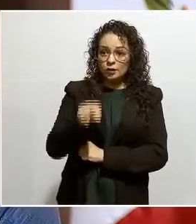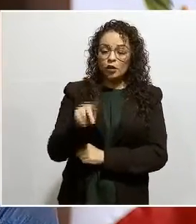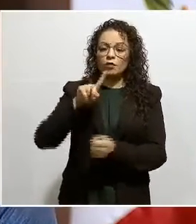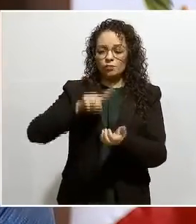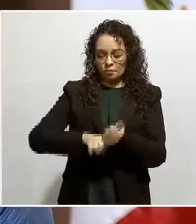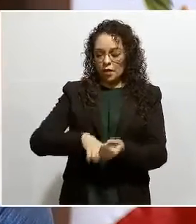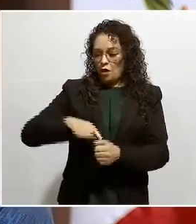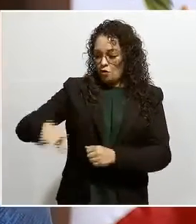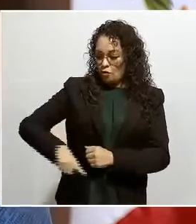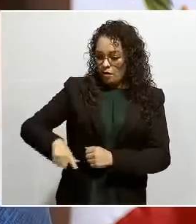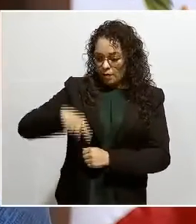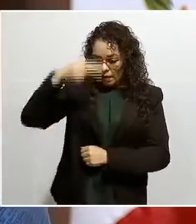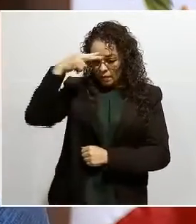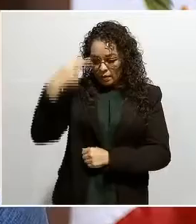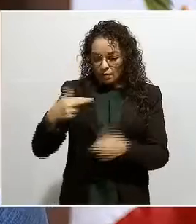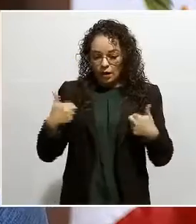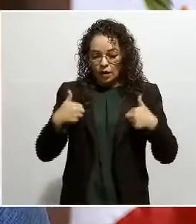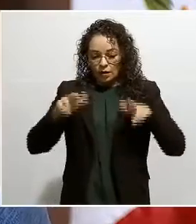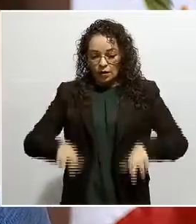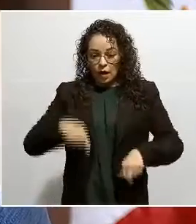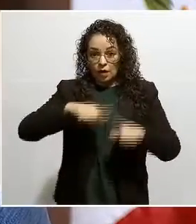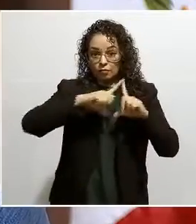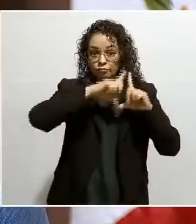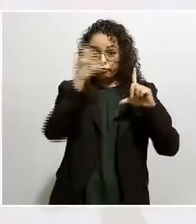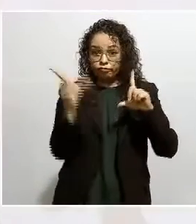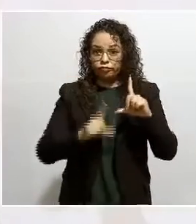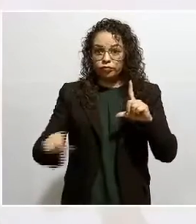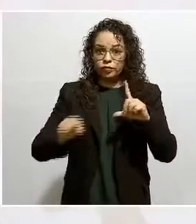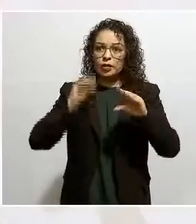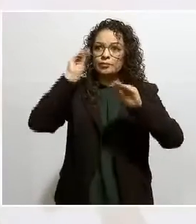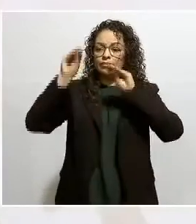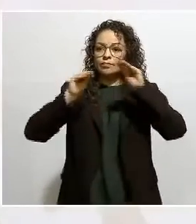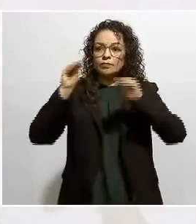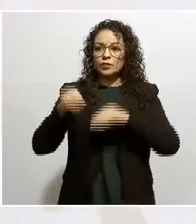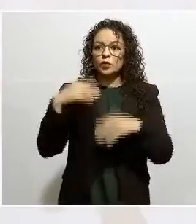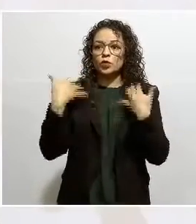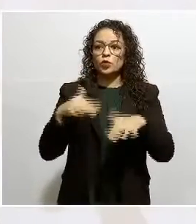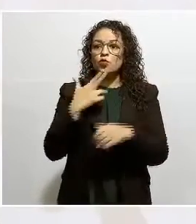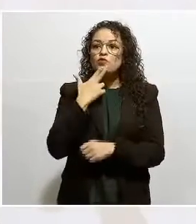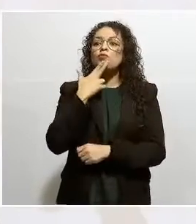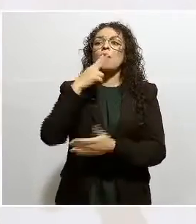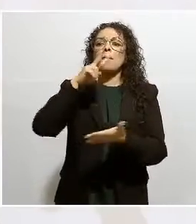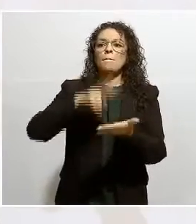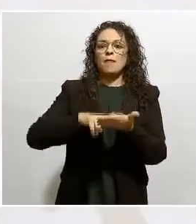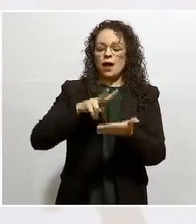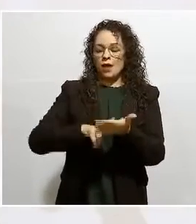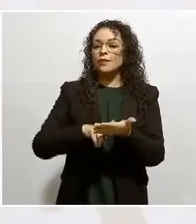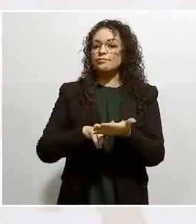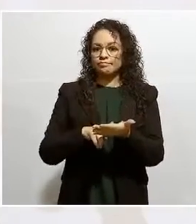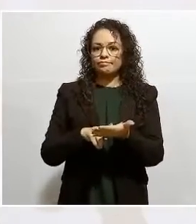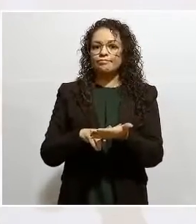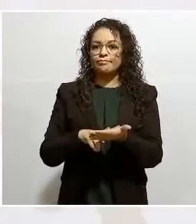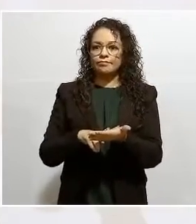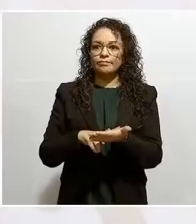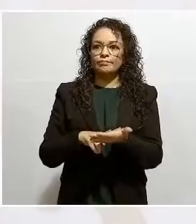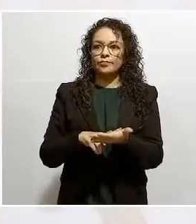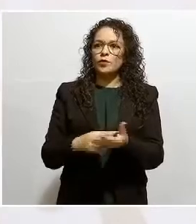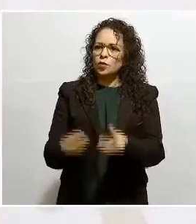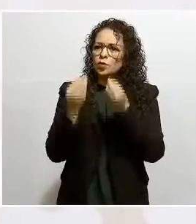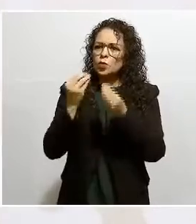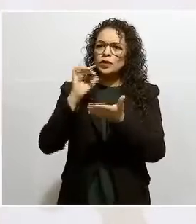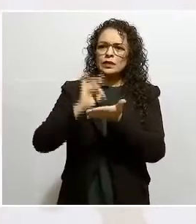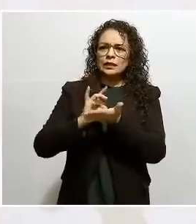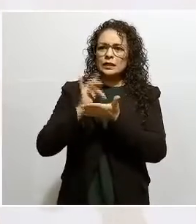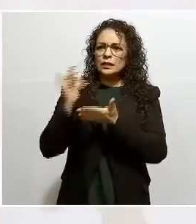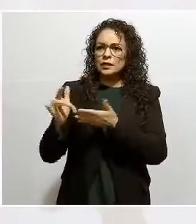de México, recibe, será puesta en valor, como se los digo, en el MUNAL. Y en agradecimiento,